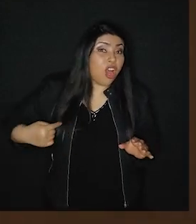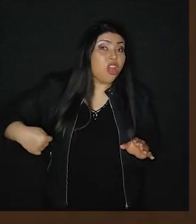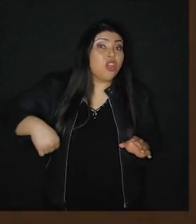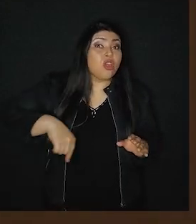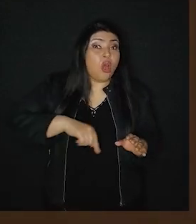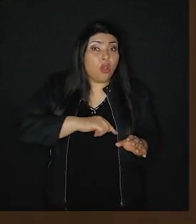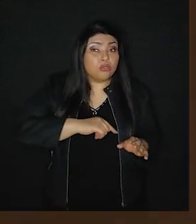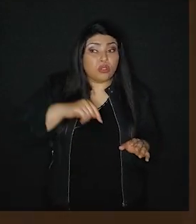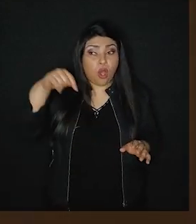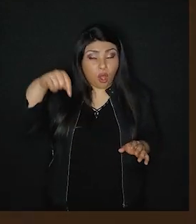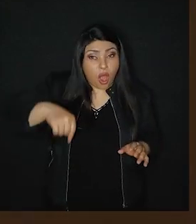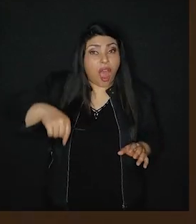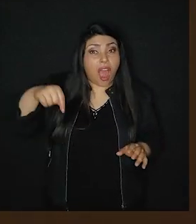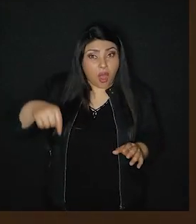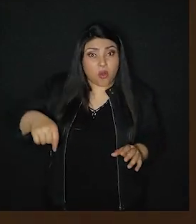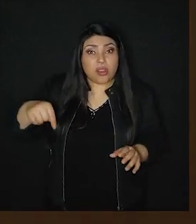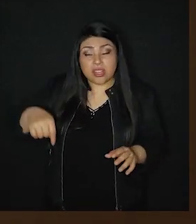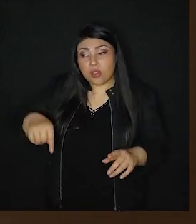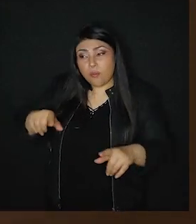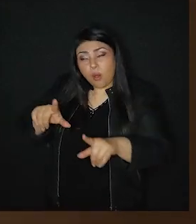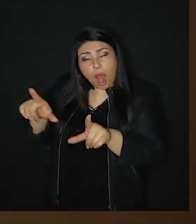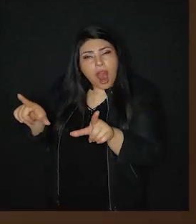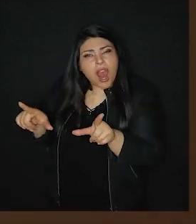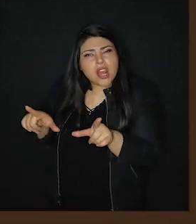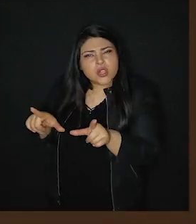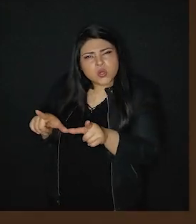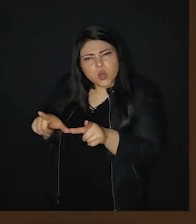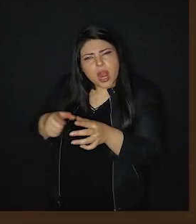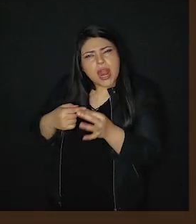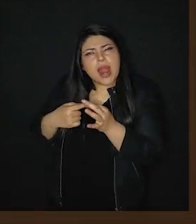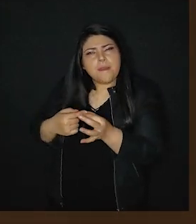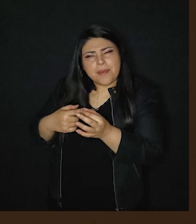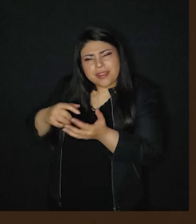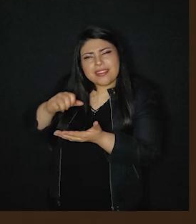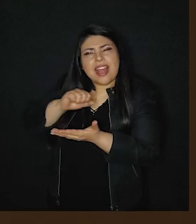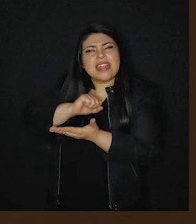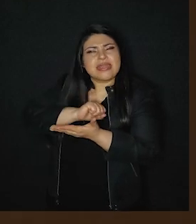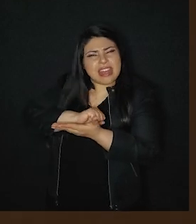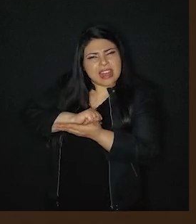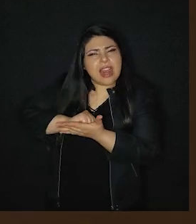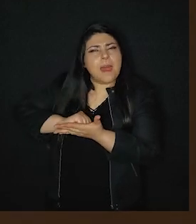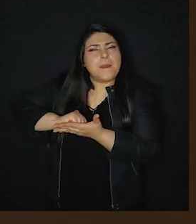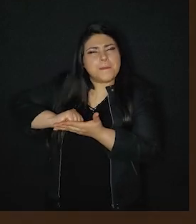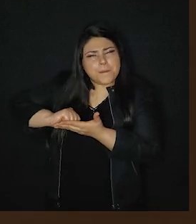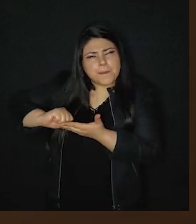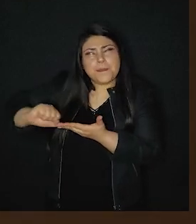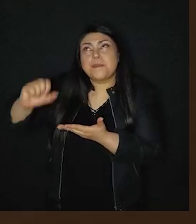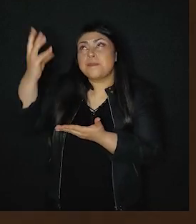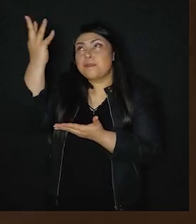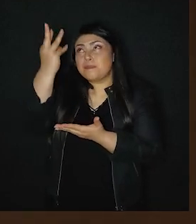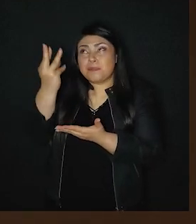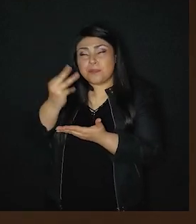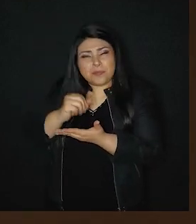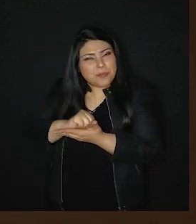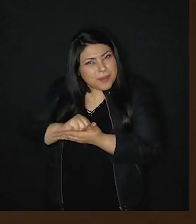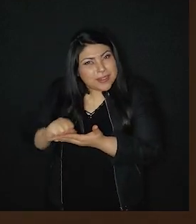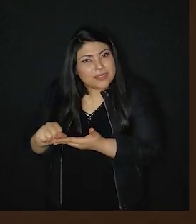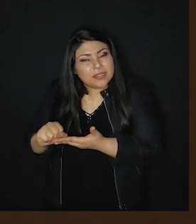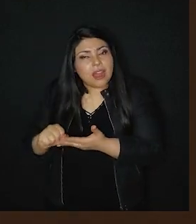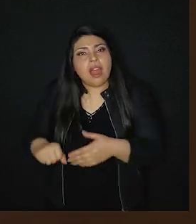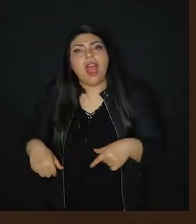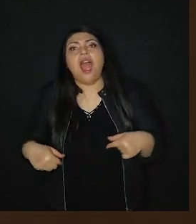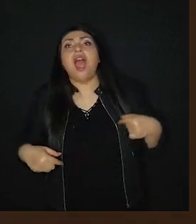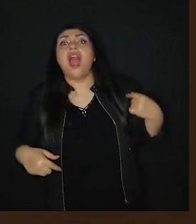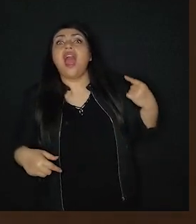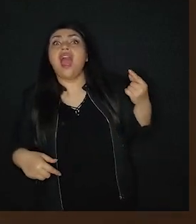templo ahora del espíritu santo no somos piedras vivas Y entonces podés ver